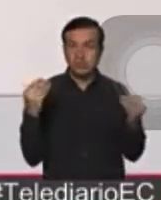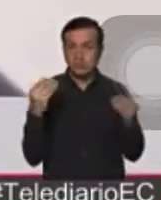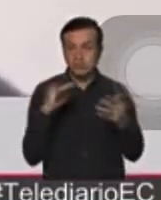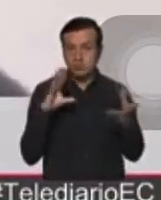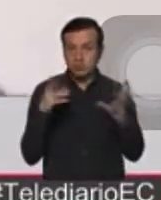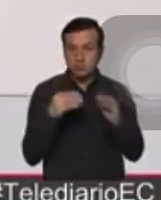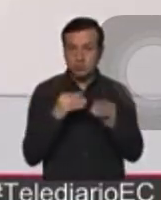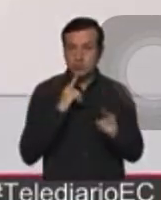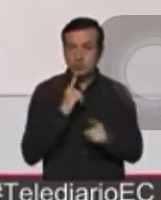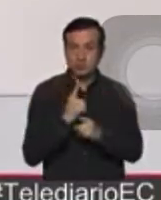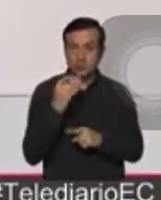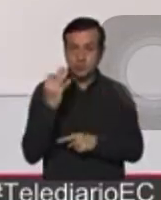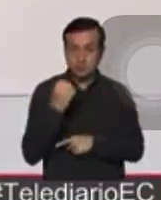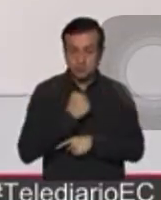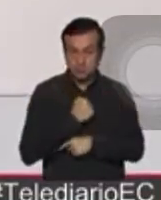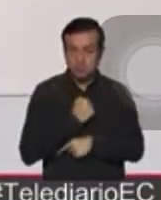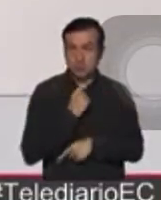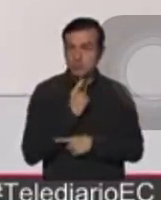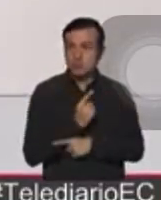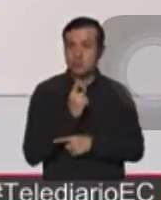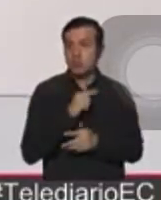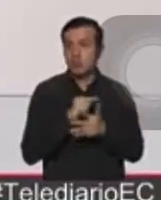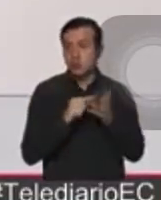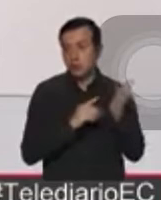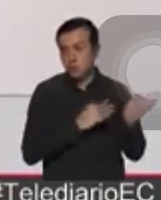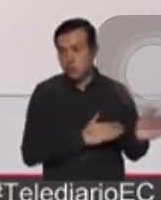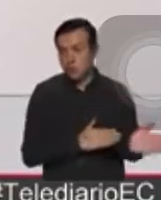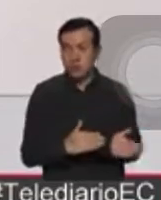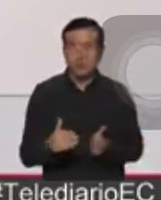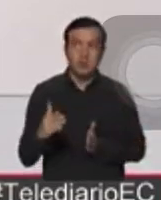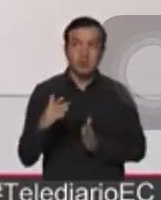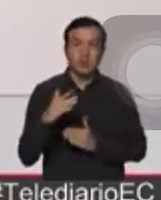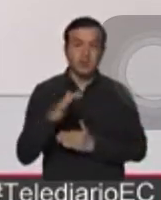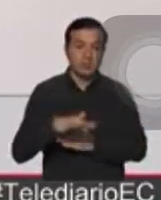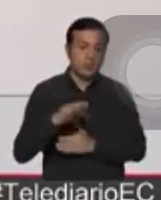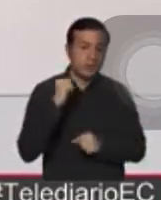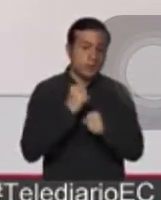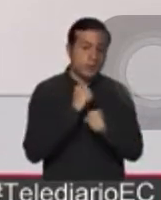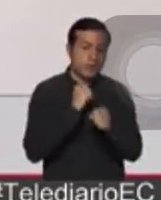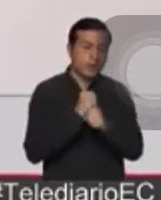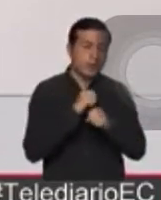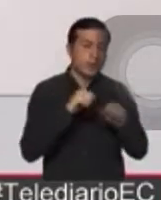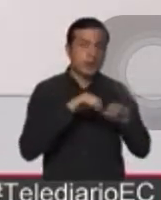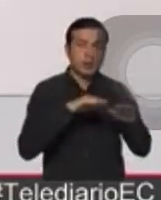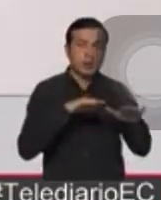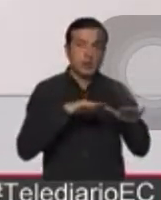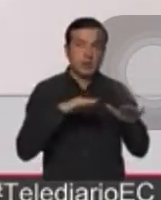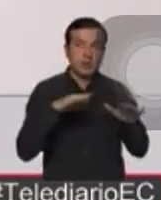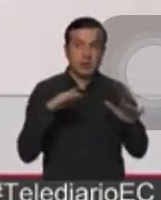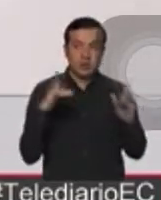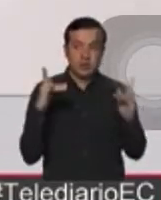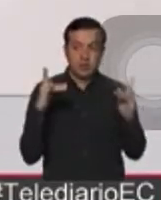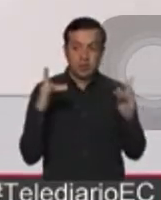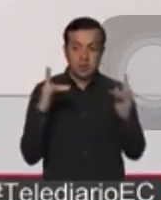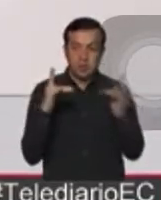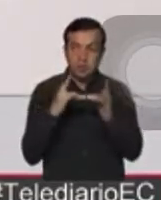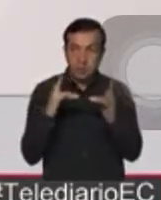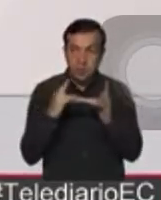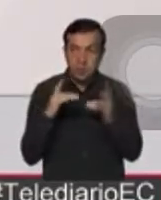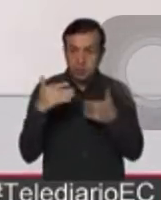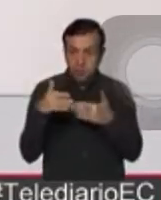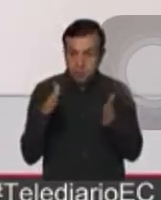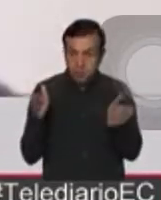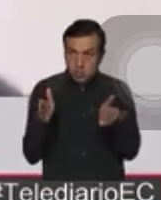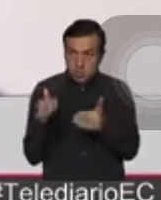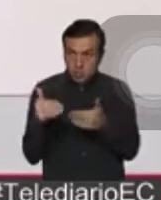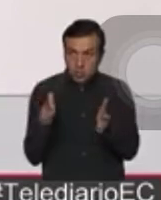en nuestra realidad, ¿no? Es decir, podemos trabajar desde la mesa del comedor, podemos trabajar en la sala, evitar trabajar en lugares un poco más cerrados o que te